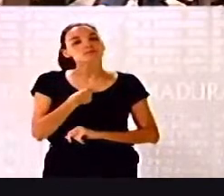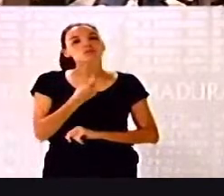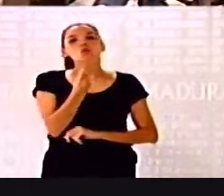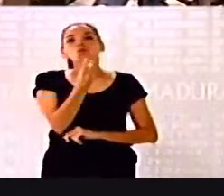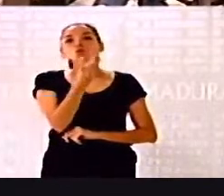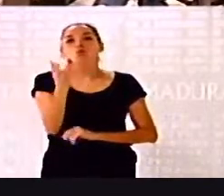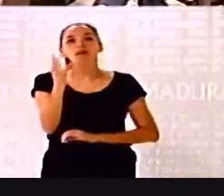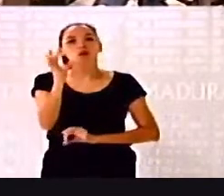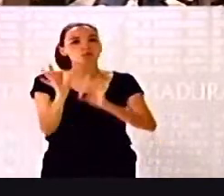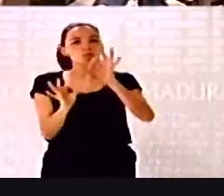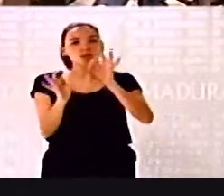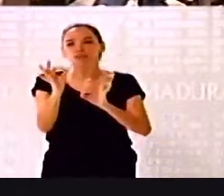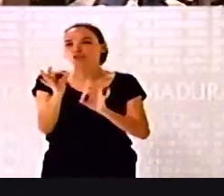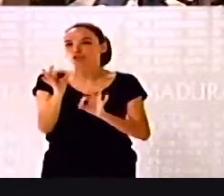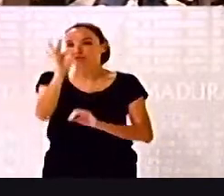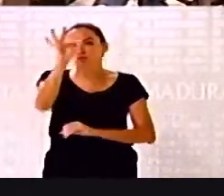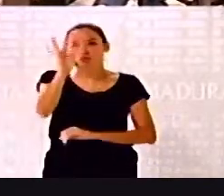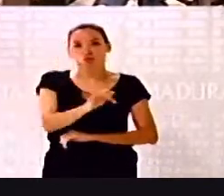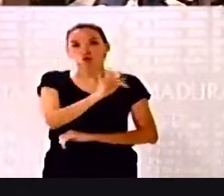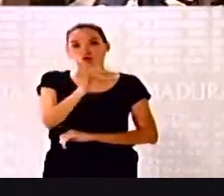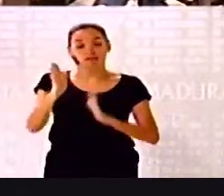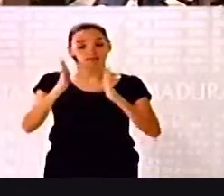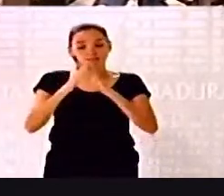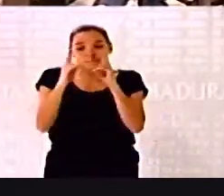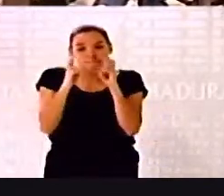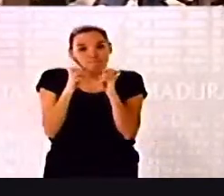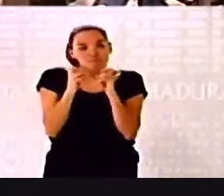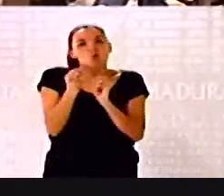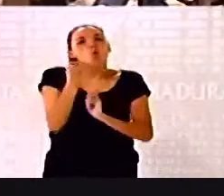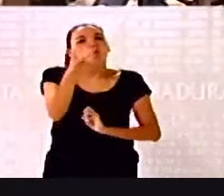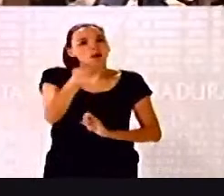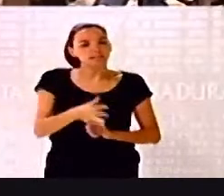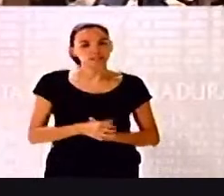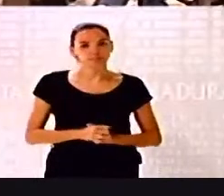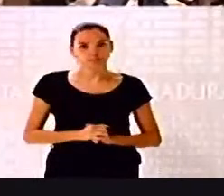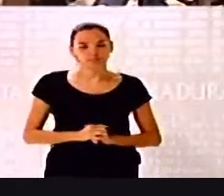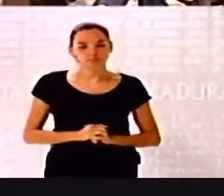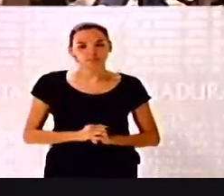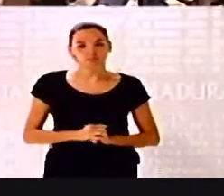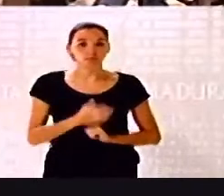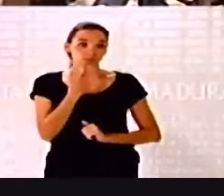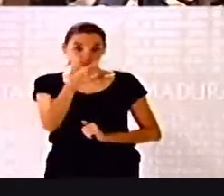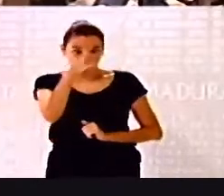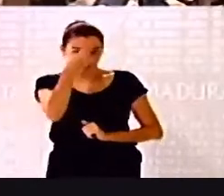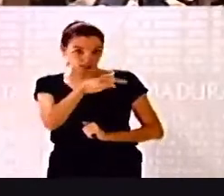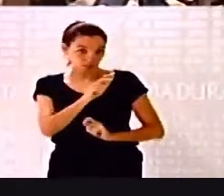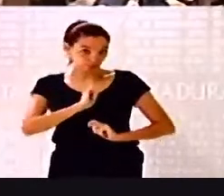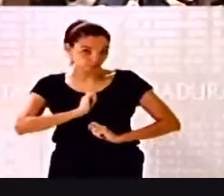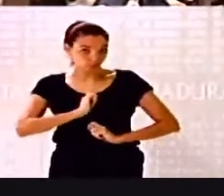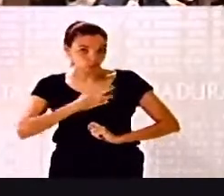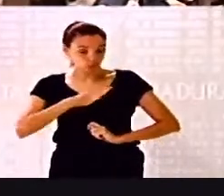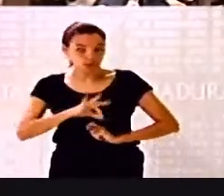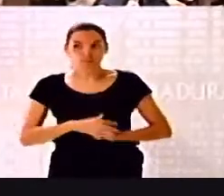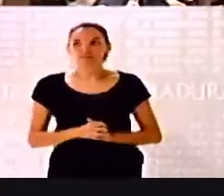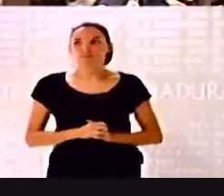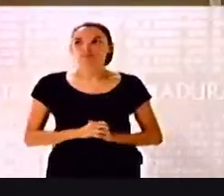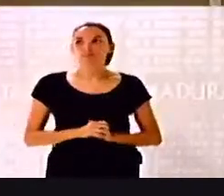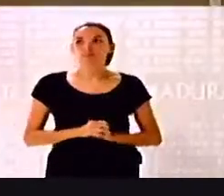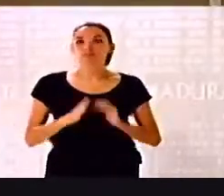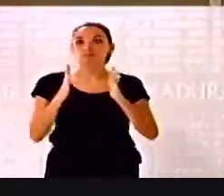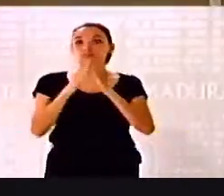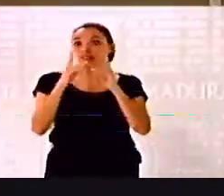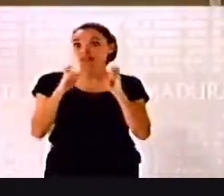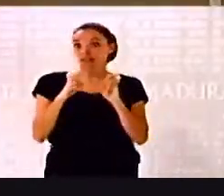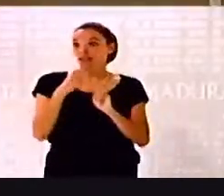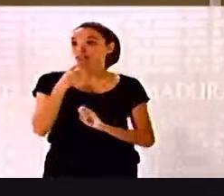total en Extremadura que hay en cuarentena? En cuarentena. Si tienen el dato, si nos lo pueden facilitar. Sí, en cuarentena se lo he